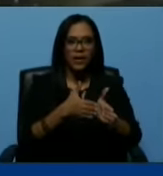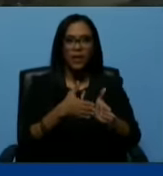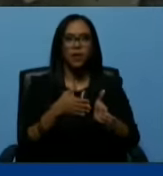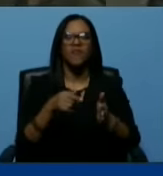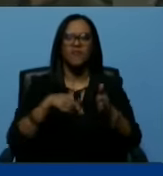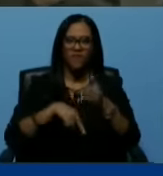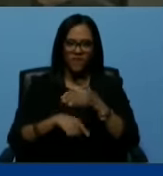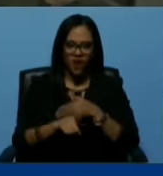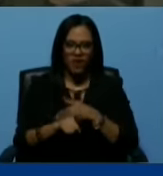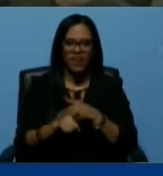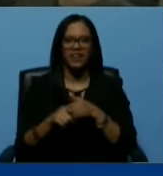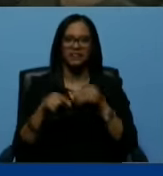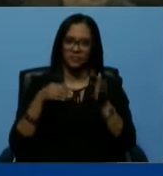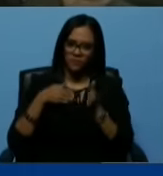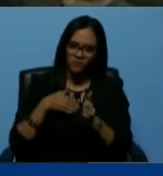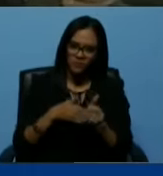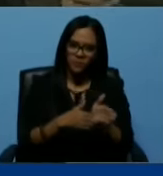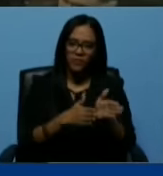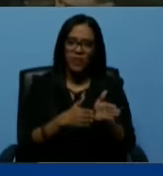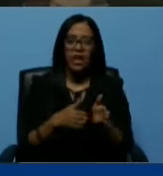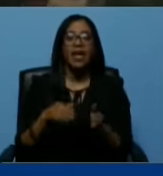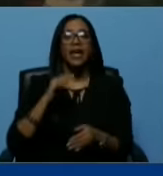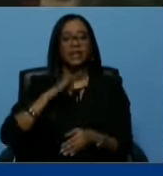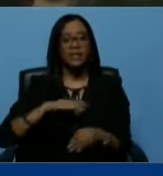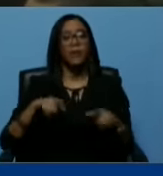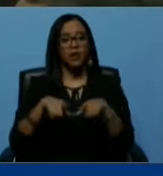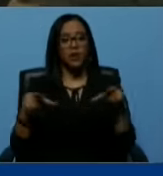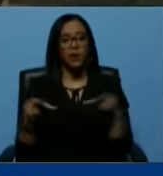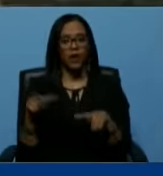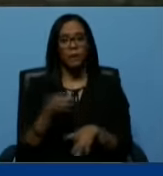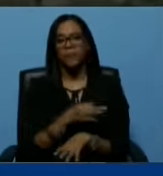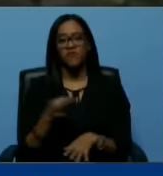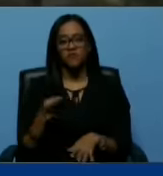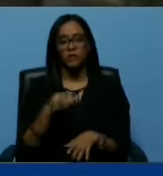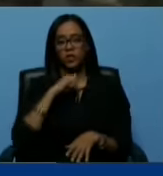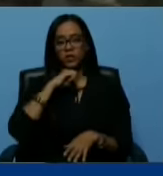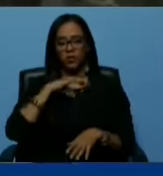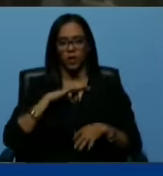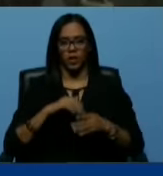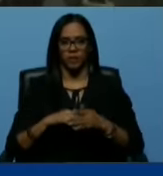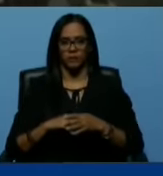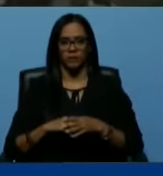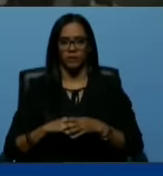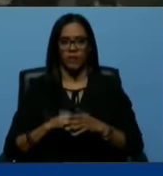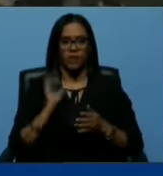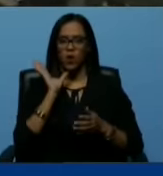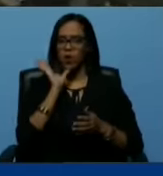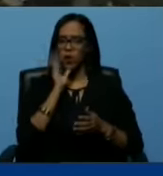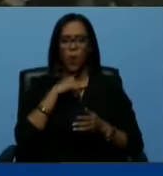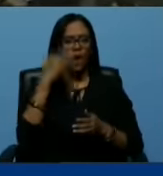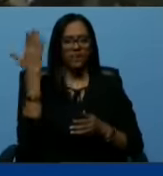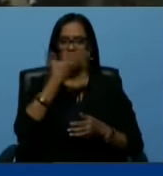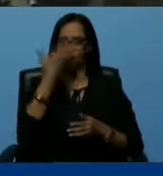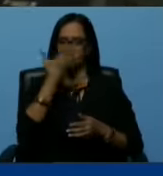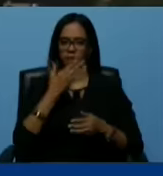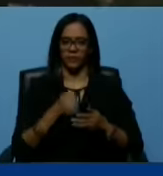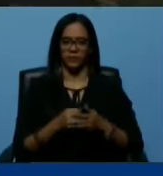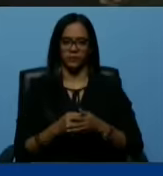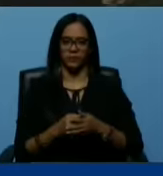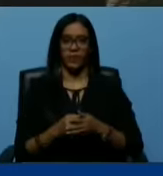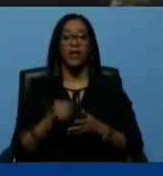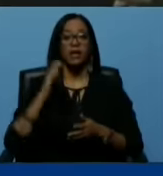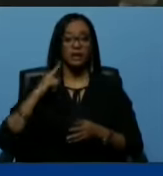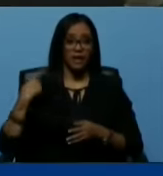ir. Estamos del lado correcto de la historia, sin lugar a dudas. Tenemos el